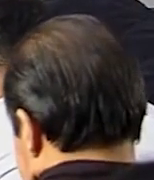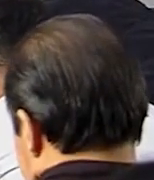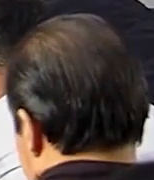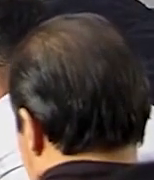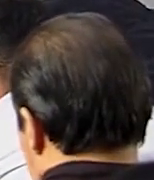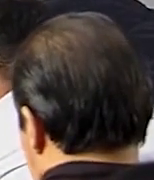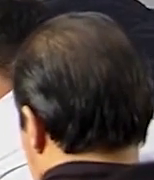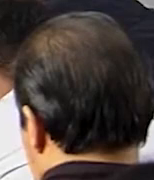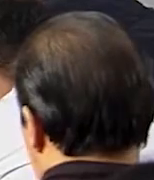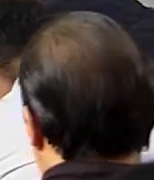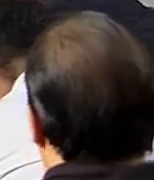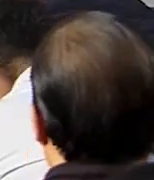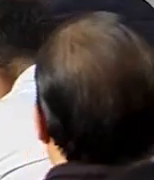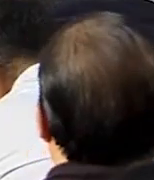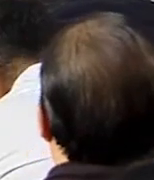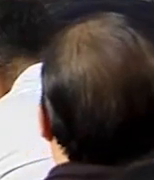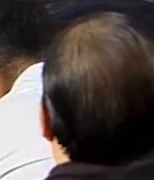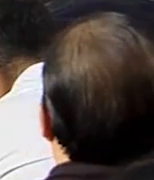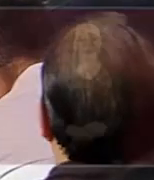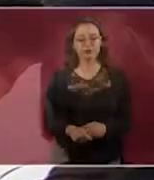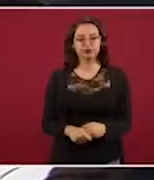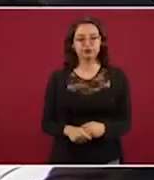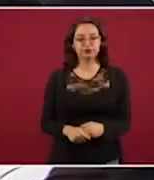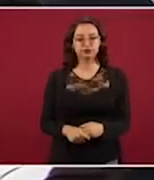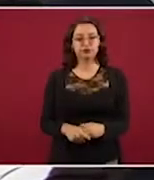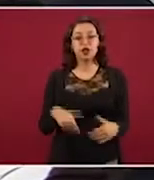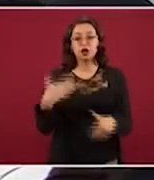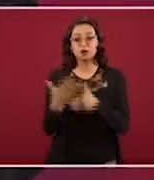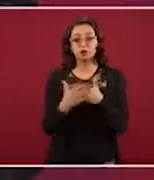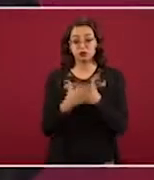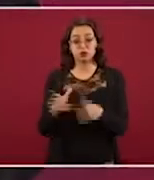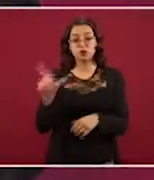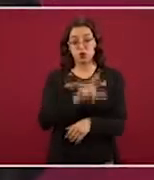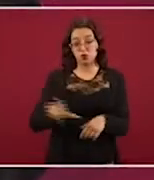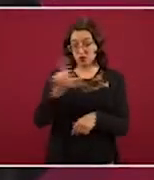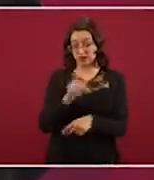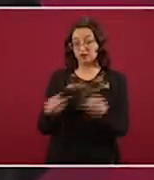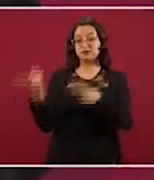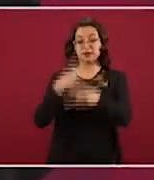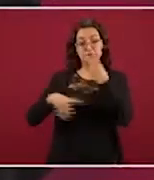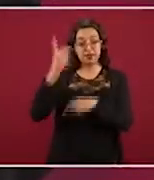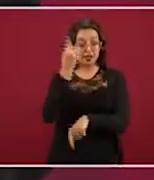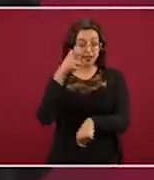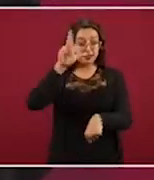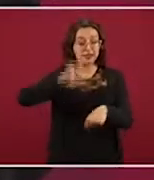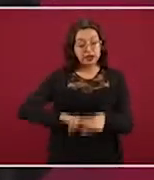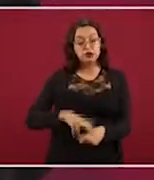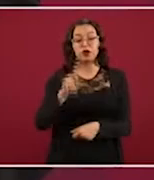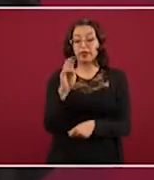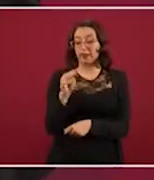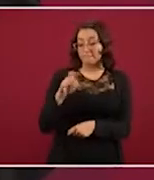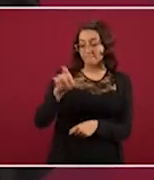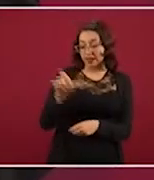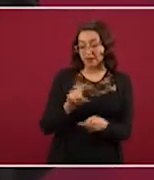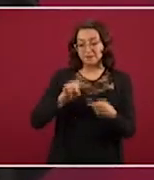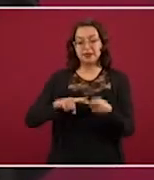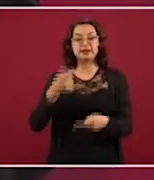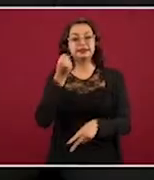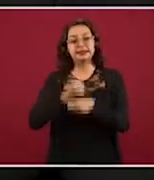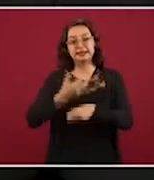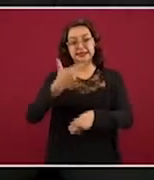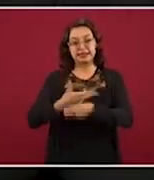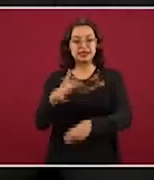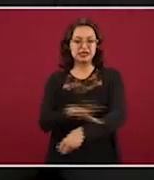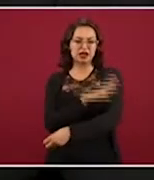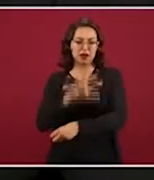la secretaria de energía que nos expliquen todo el programa del sector